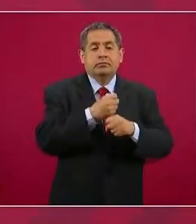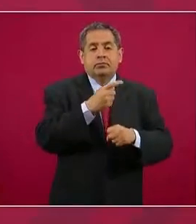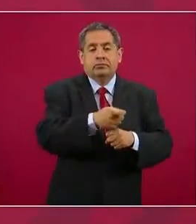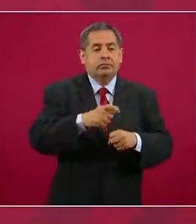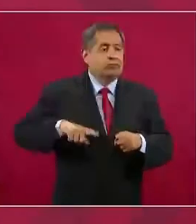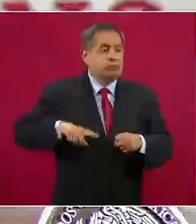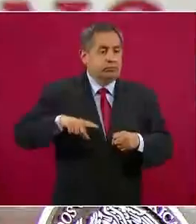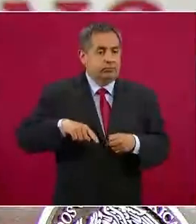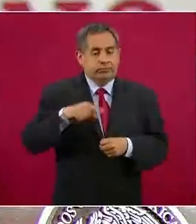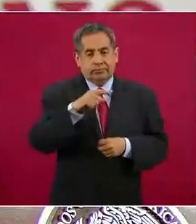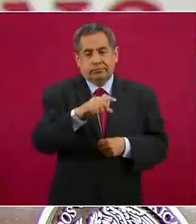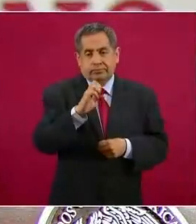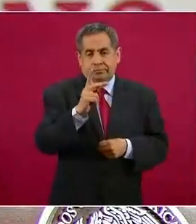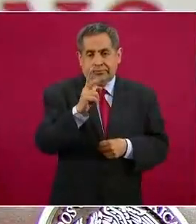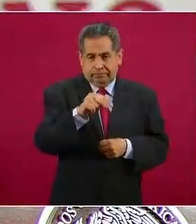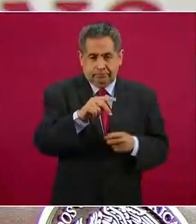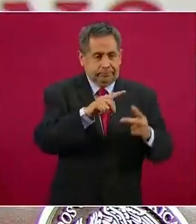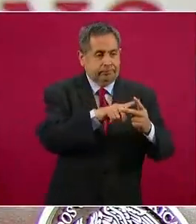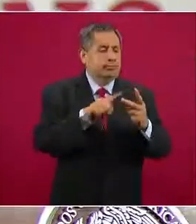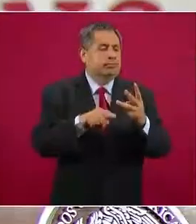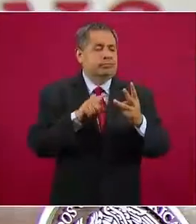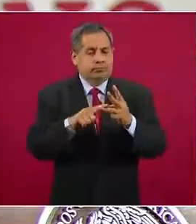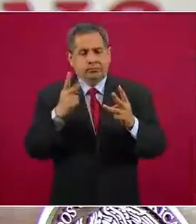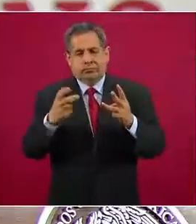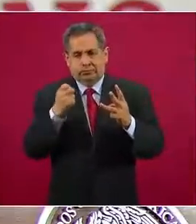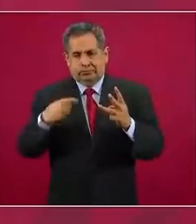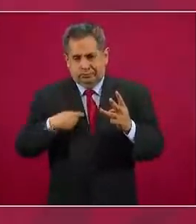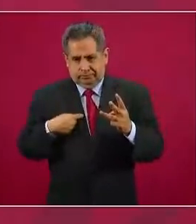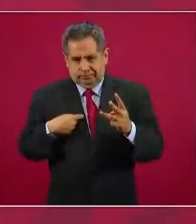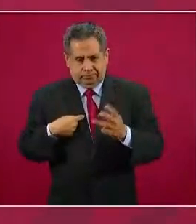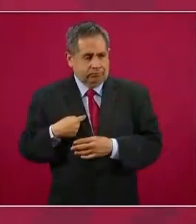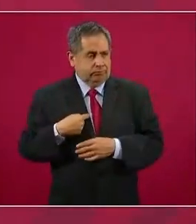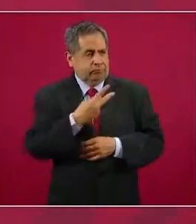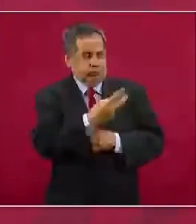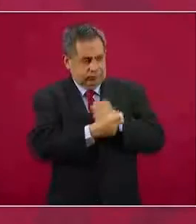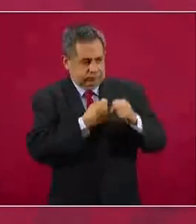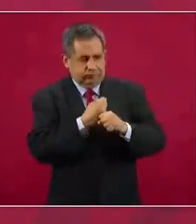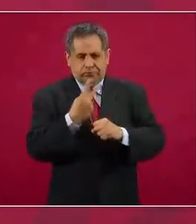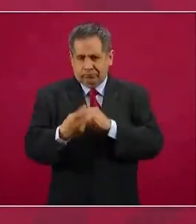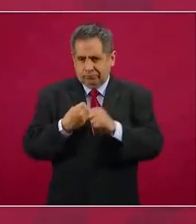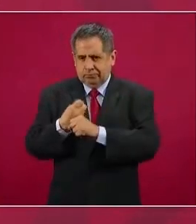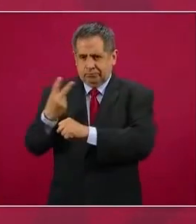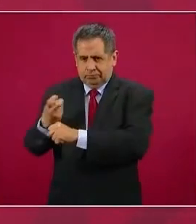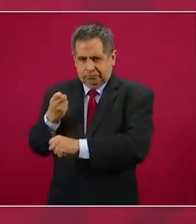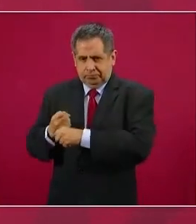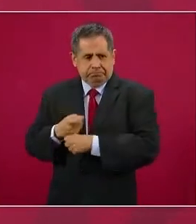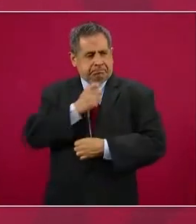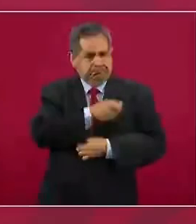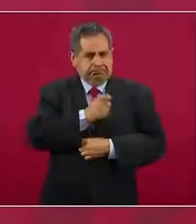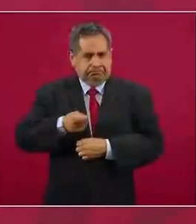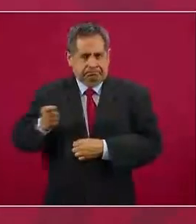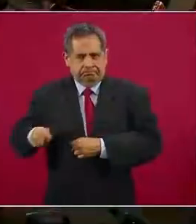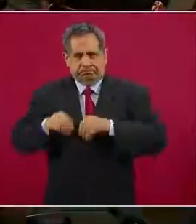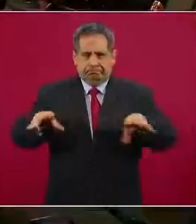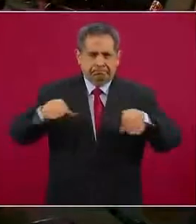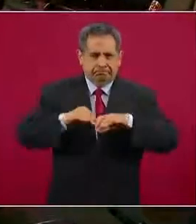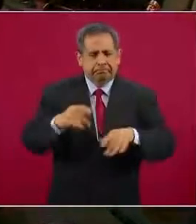sobre esto de los cuestionamientos, de los ataques. ¿Por qué no lo pones? Y es una